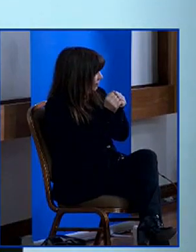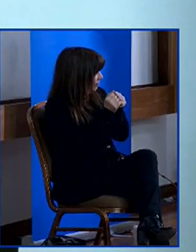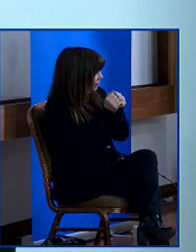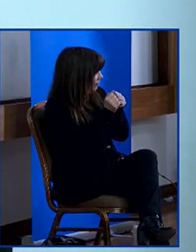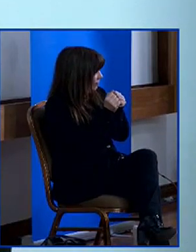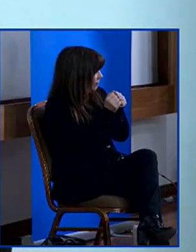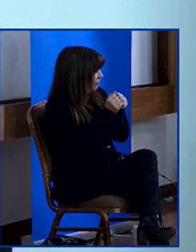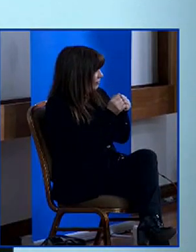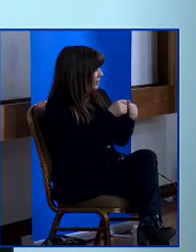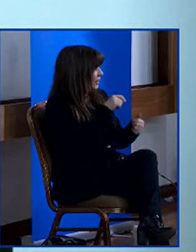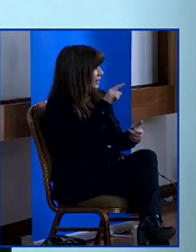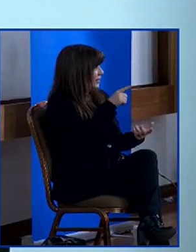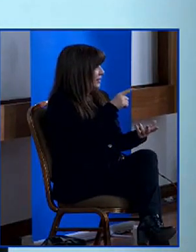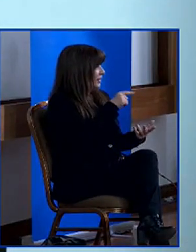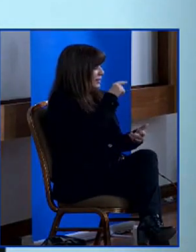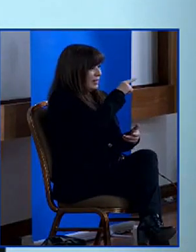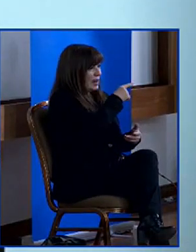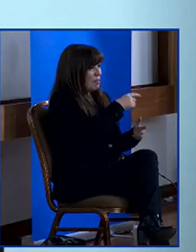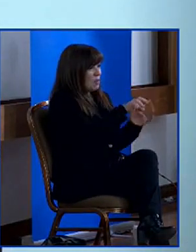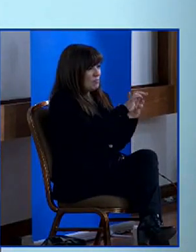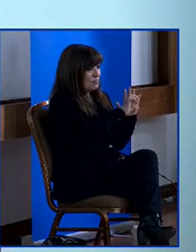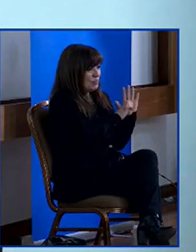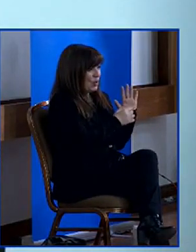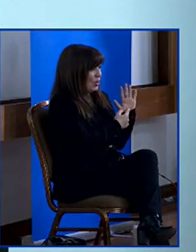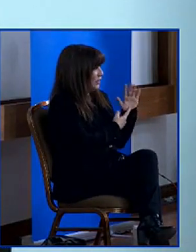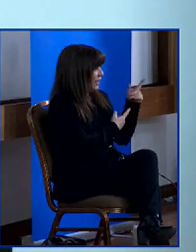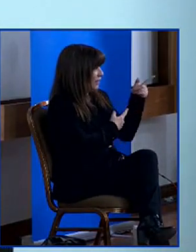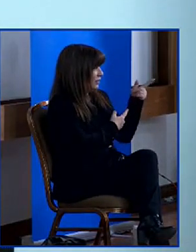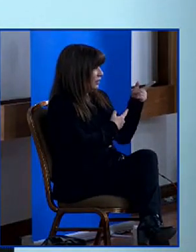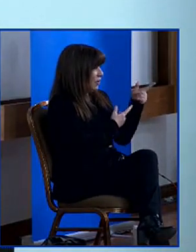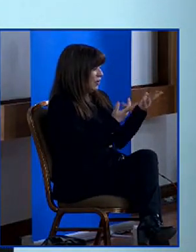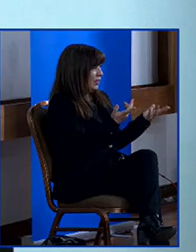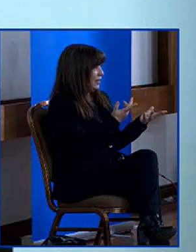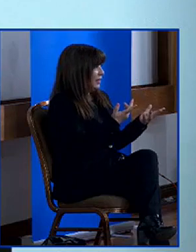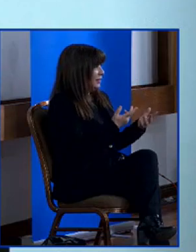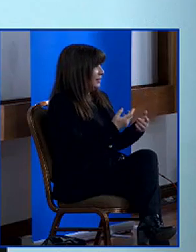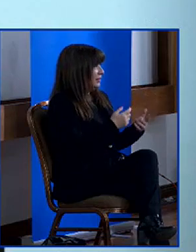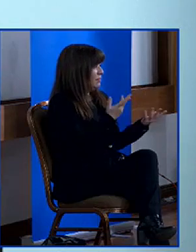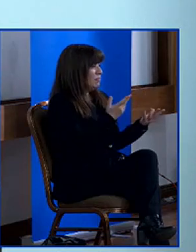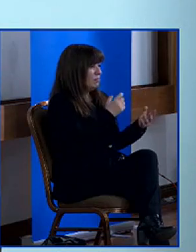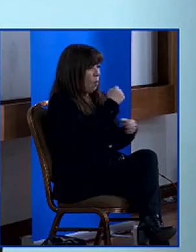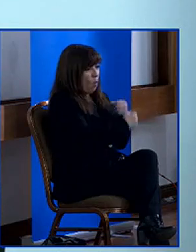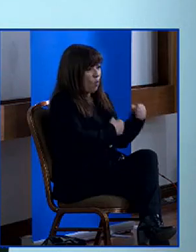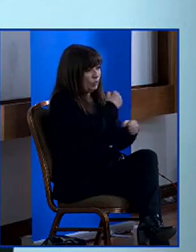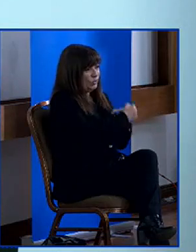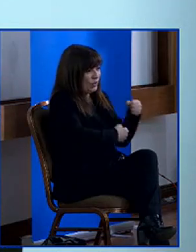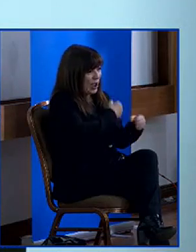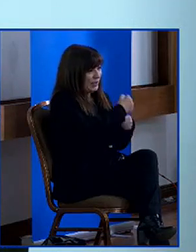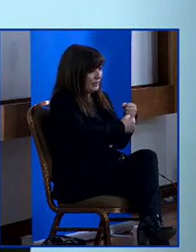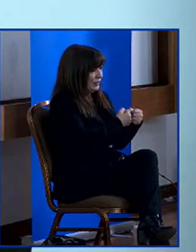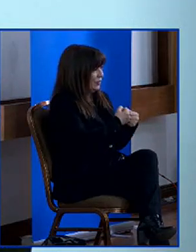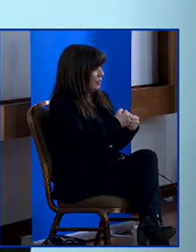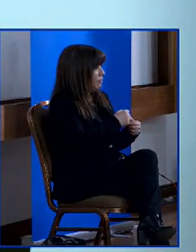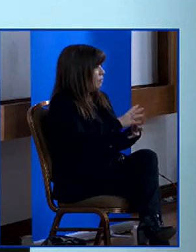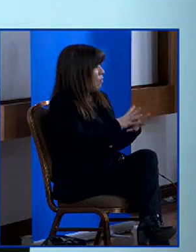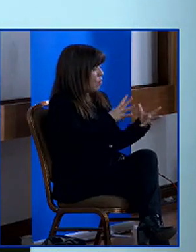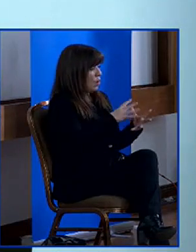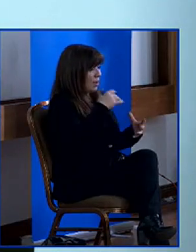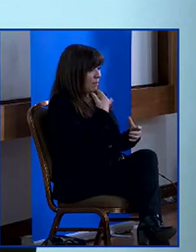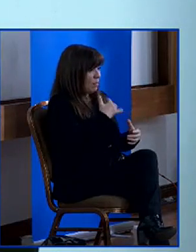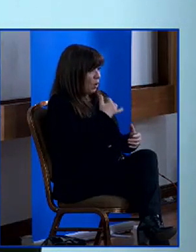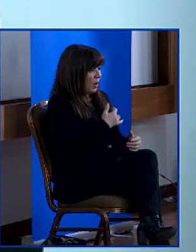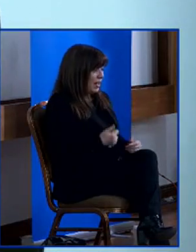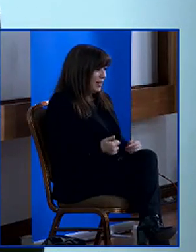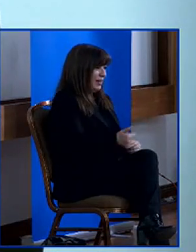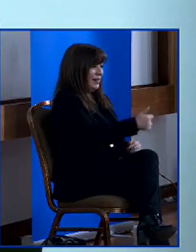decías, ya tenemos previsto el tercer año y así estaremos muchos años, porque creo de verdad que es muy importante para